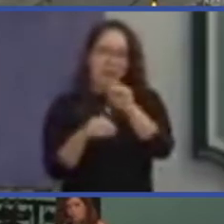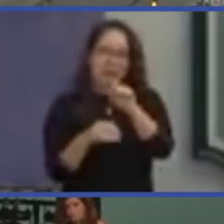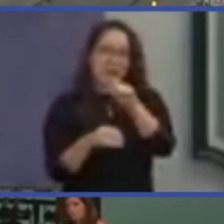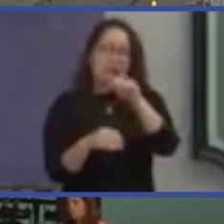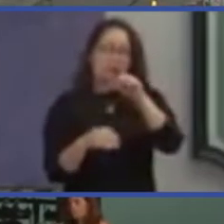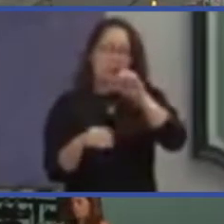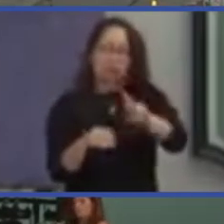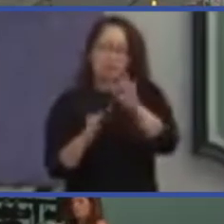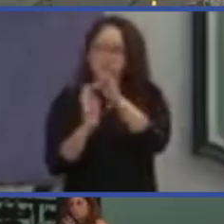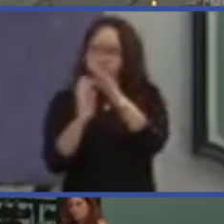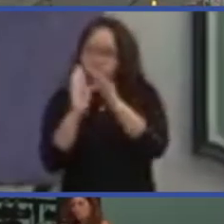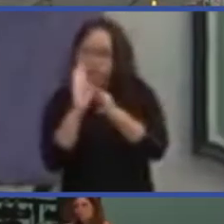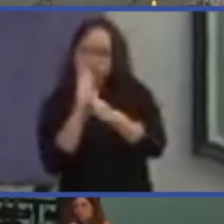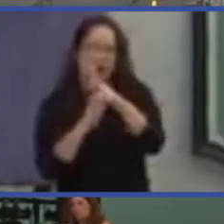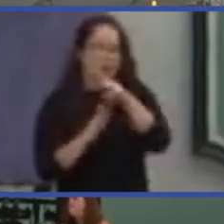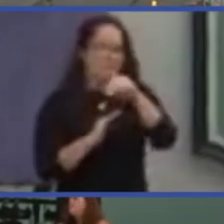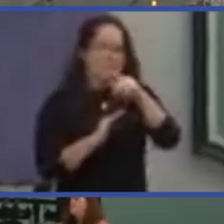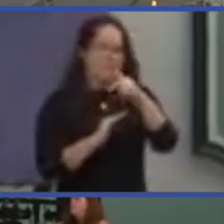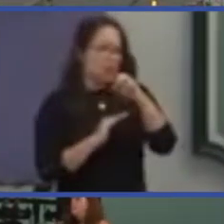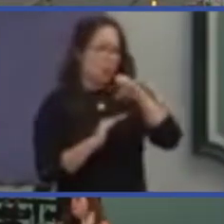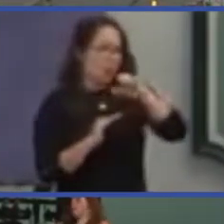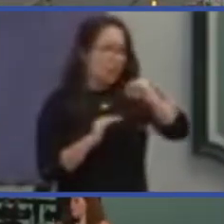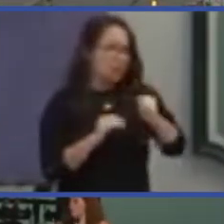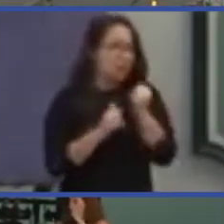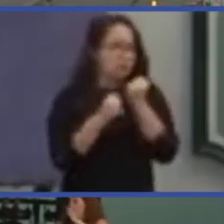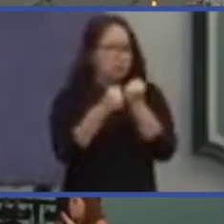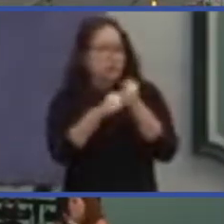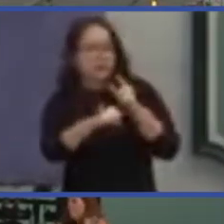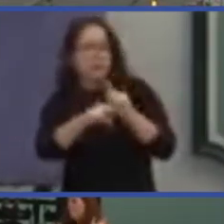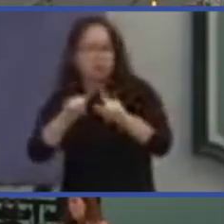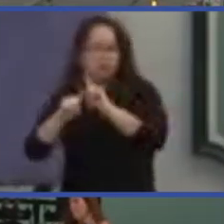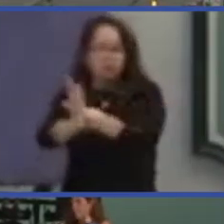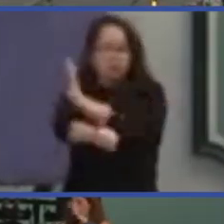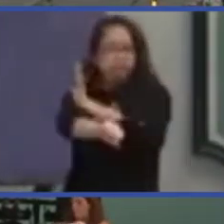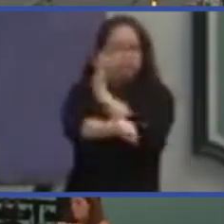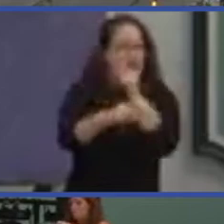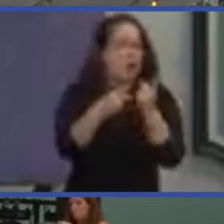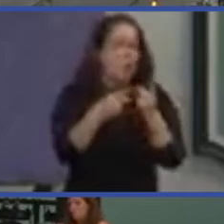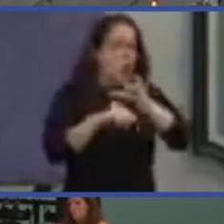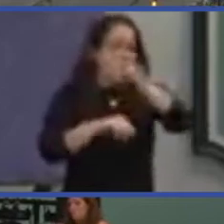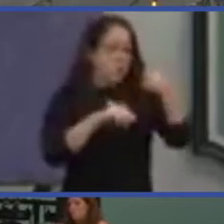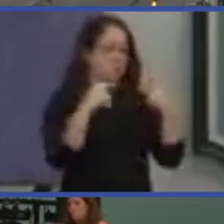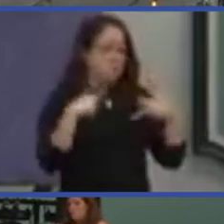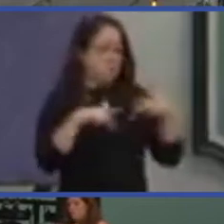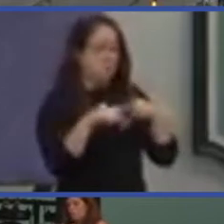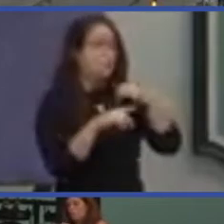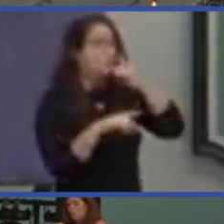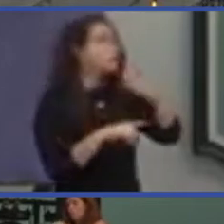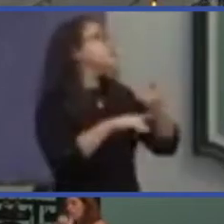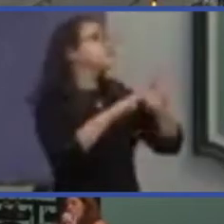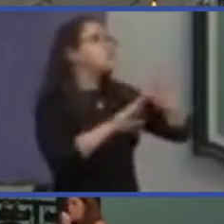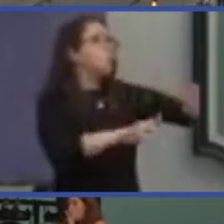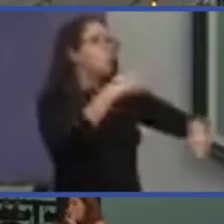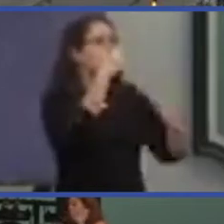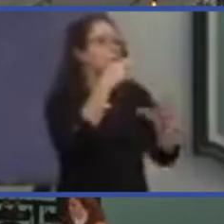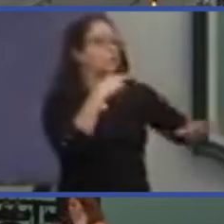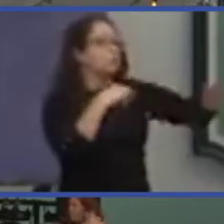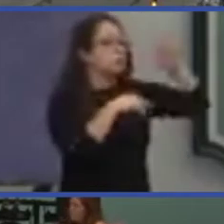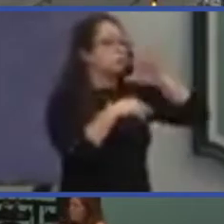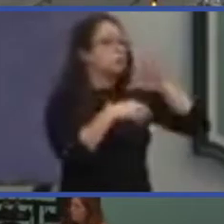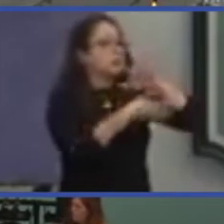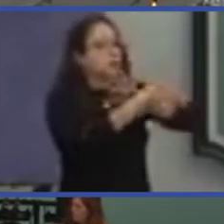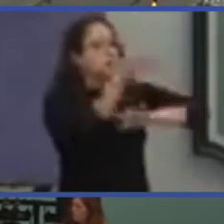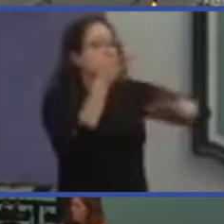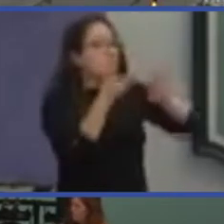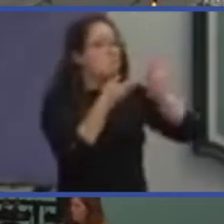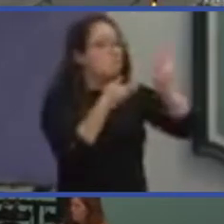partículas con ciertas fuerzas y hay otros que piensan que el universo está hecho de unas liguitas que vibran